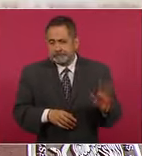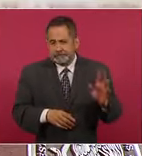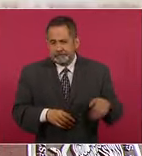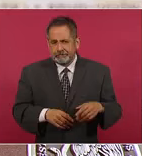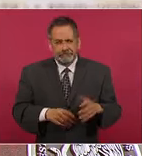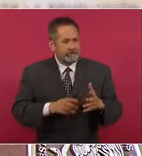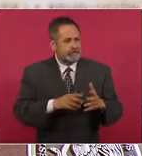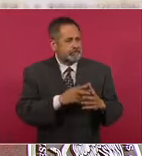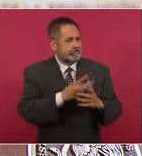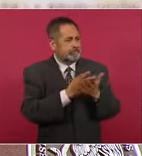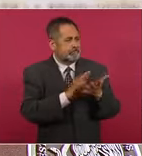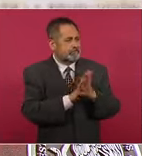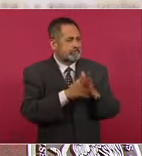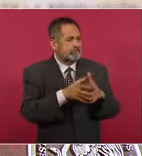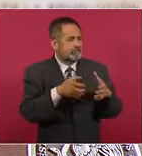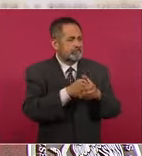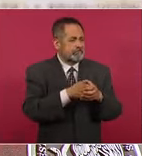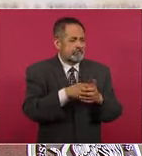mezcolanza